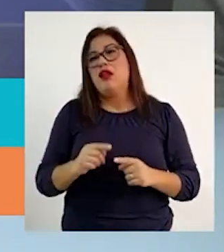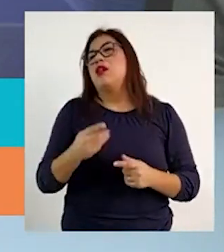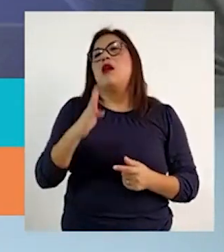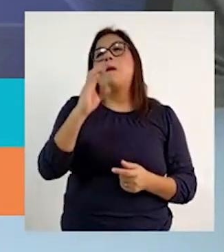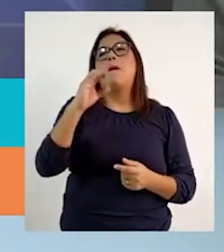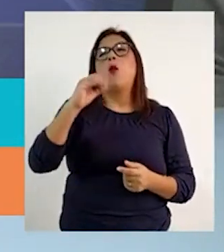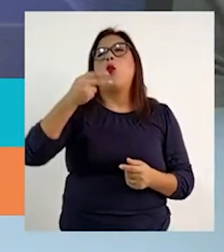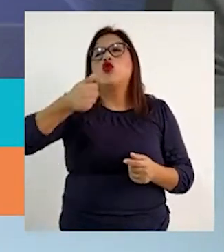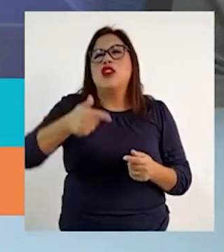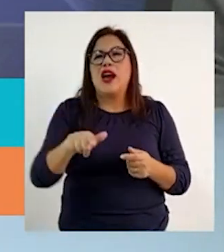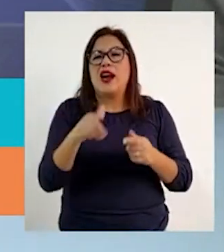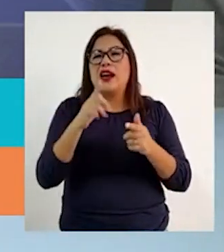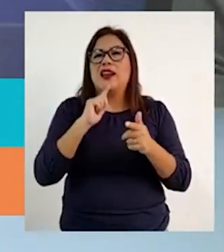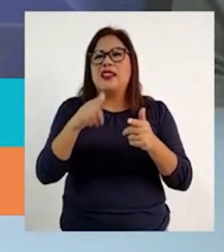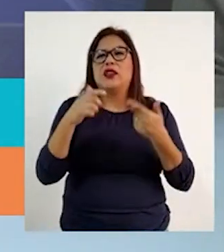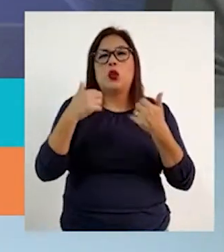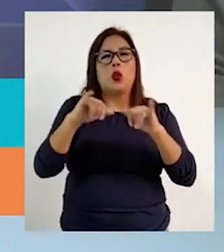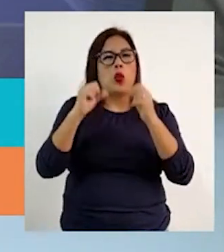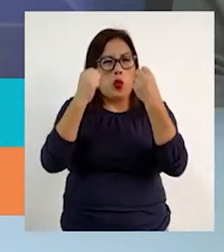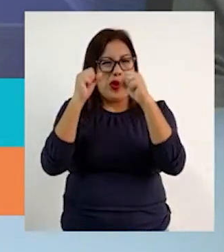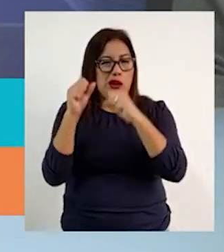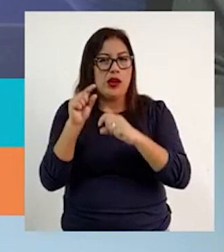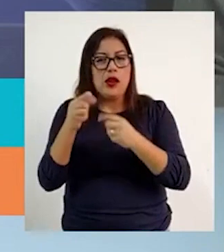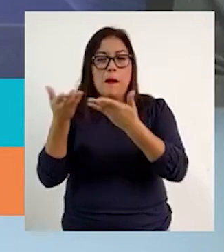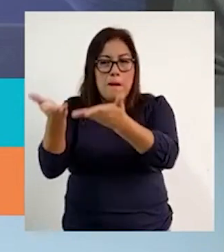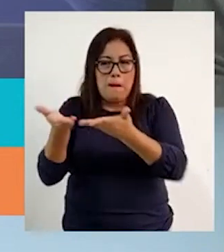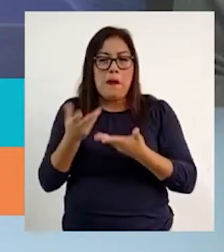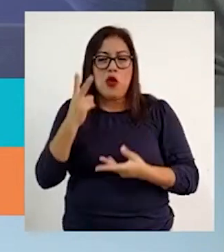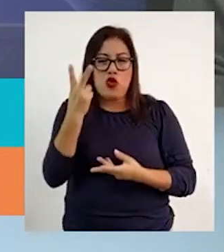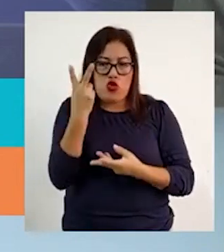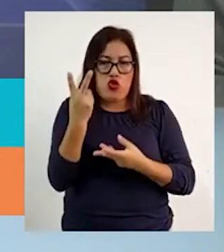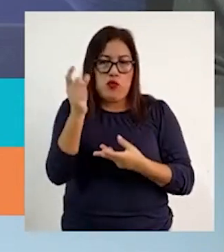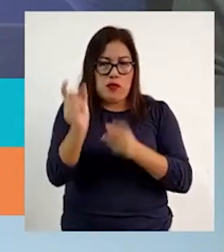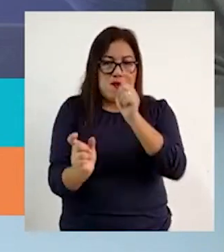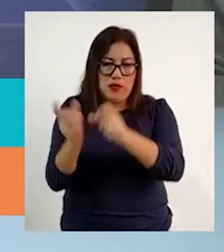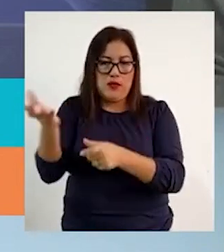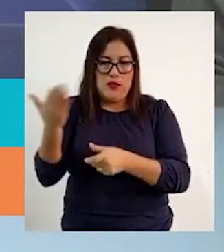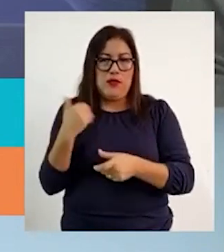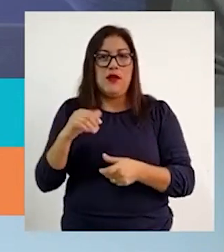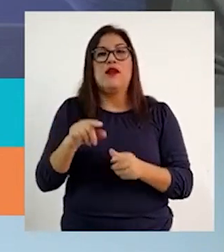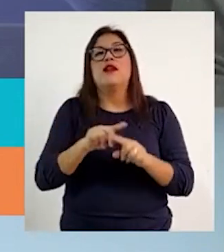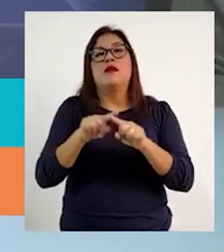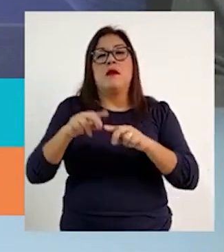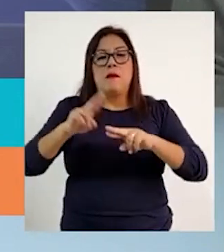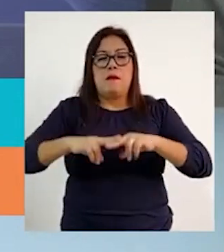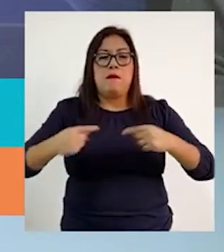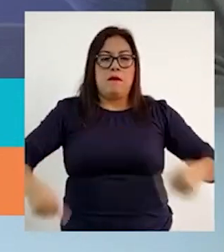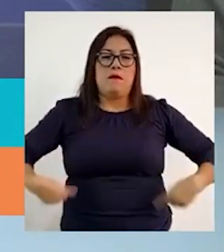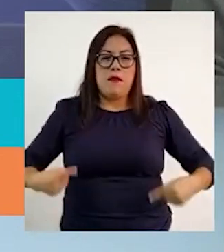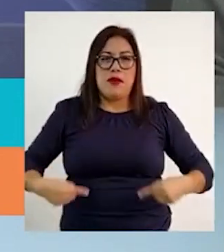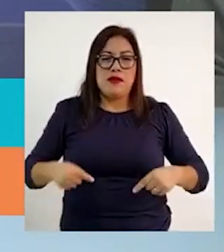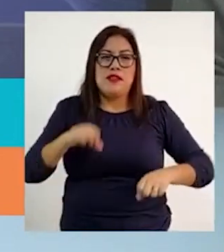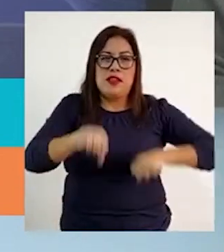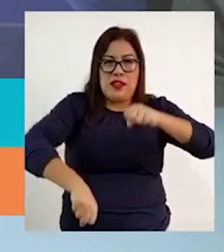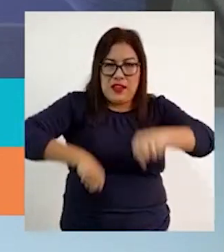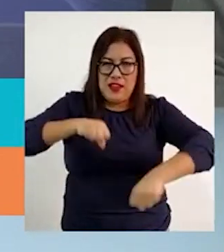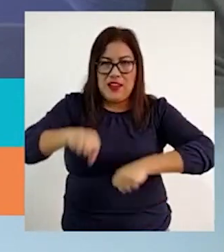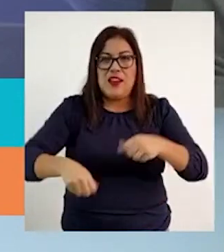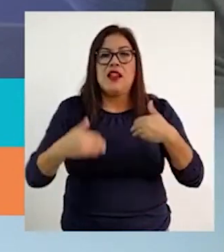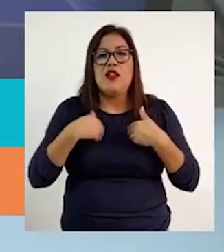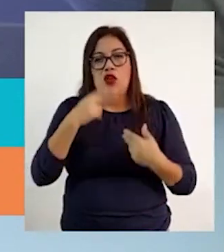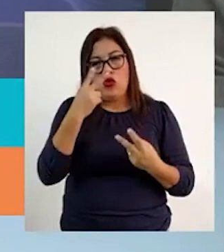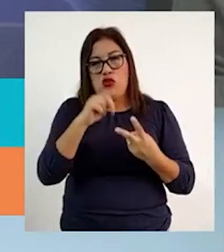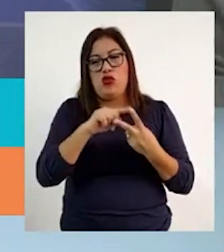nos mandaron la invitación para 2 más. En paraciclismo tenemos 2 cupos. El golbol femenino ya